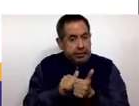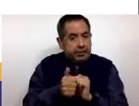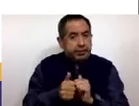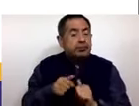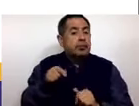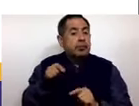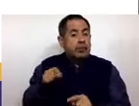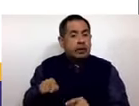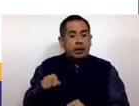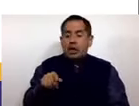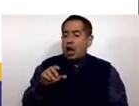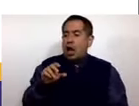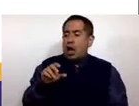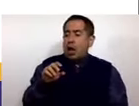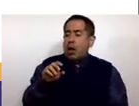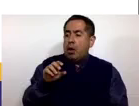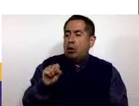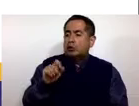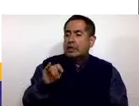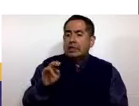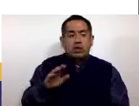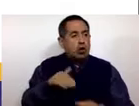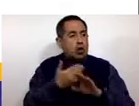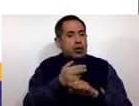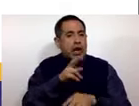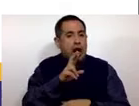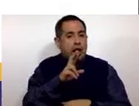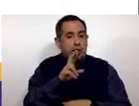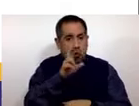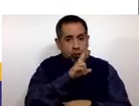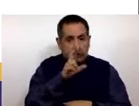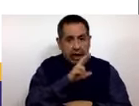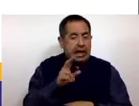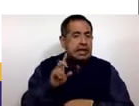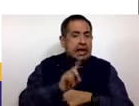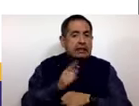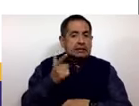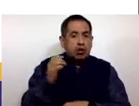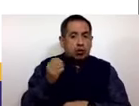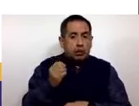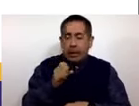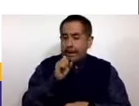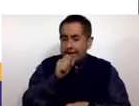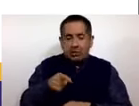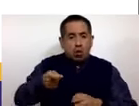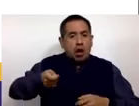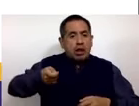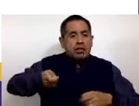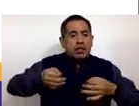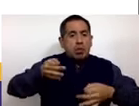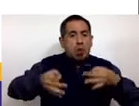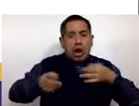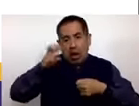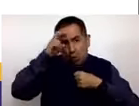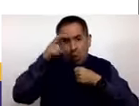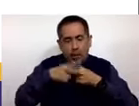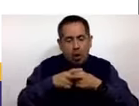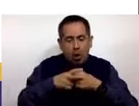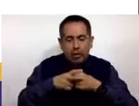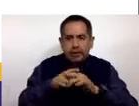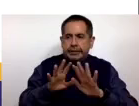caso Konstantin Markin contra Rusia, del 7 de octubre, efectivamente ya el Tribunal Europeo reconoce un cambio de la